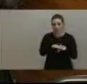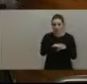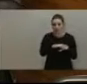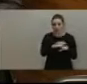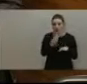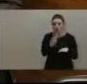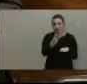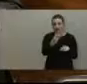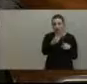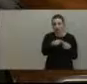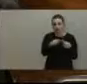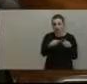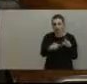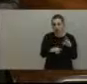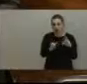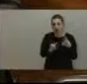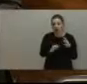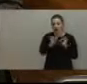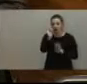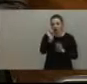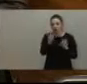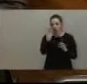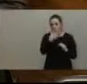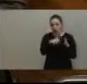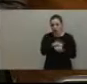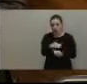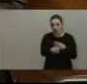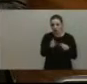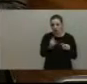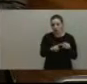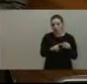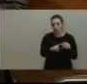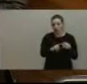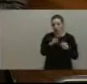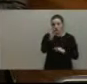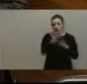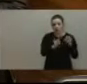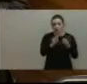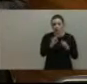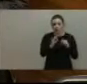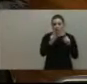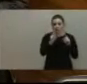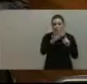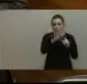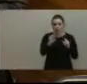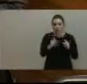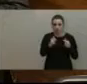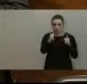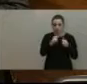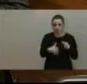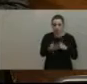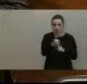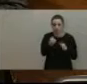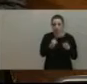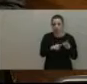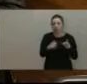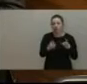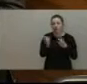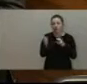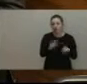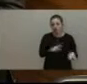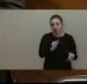3 indicadores: tasa de escolarización, tasa de titulación en secundaria y abandono educativo temprano.